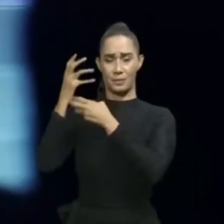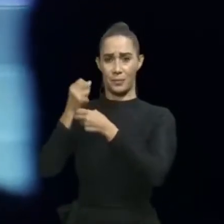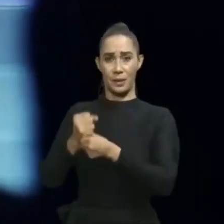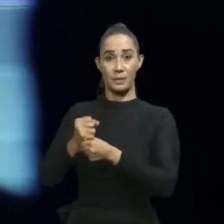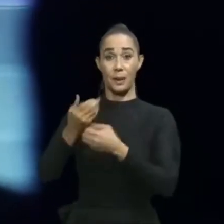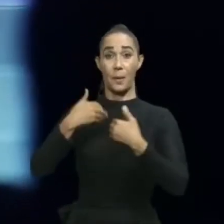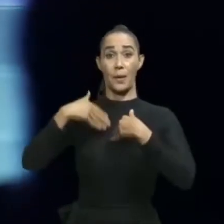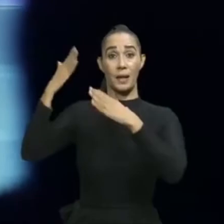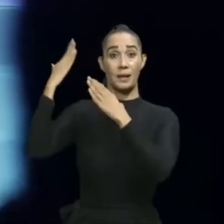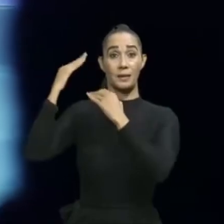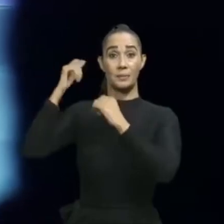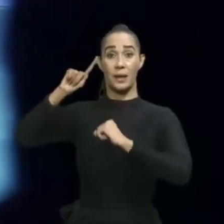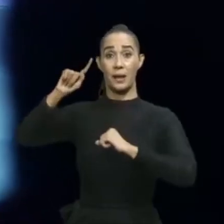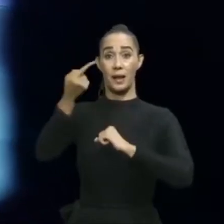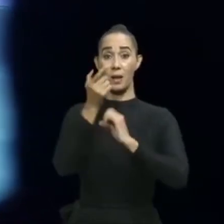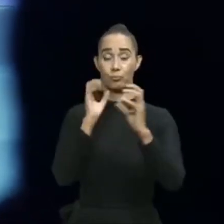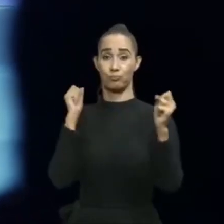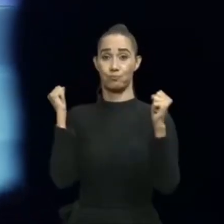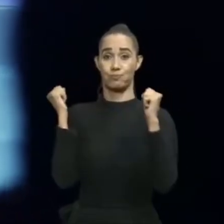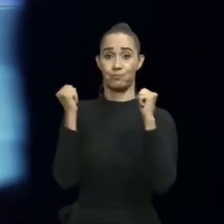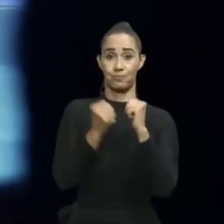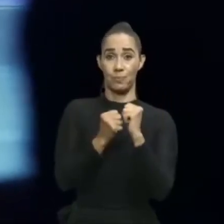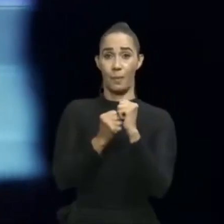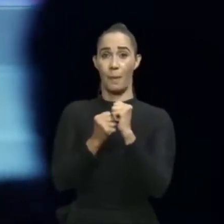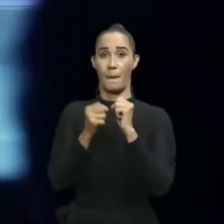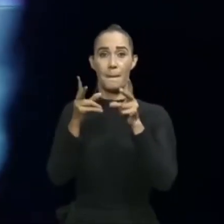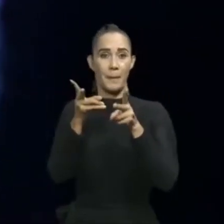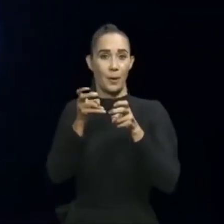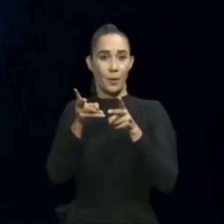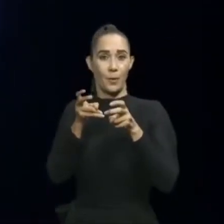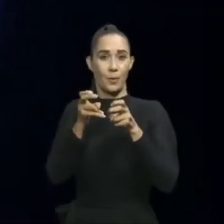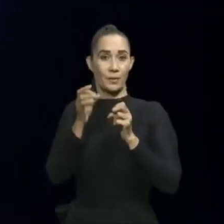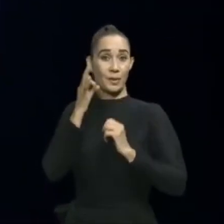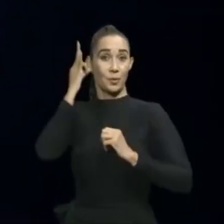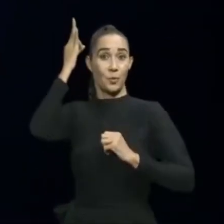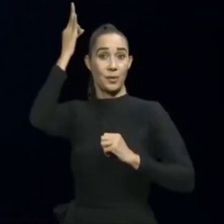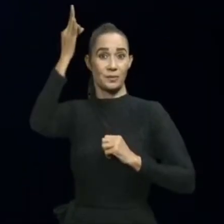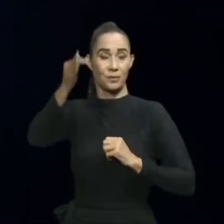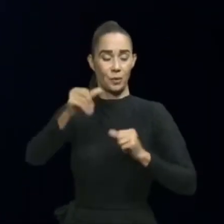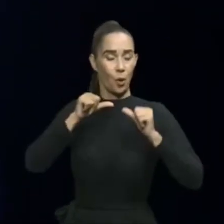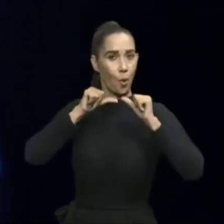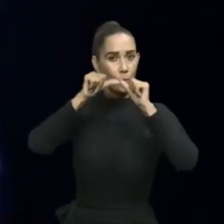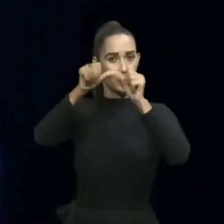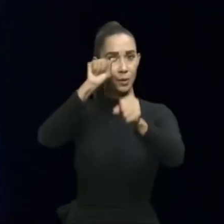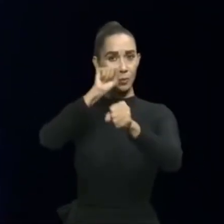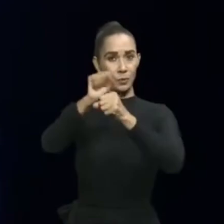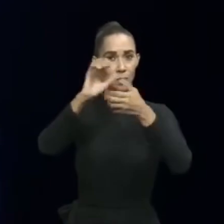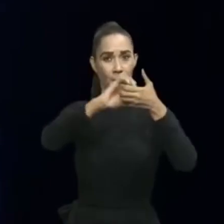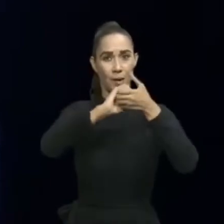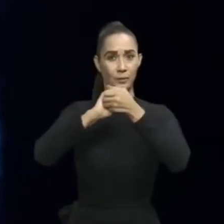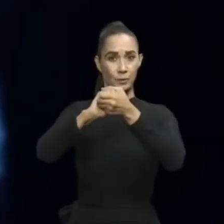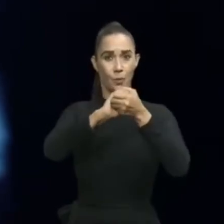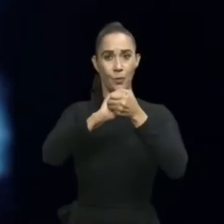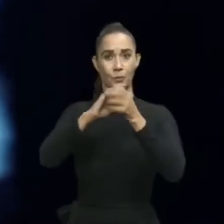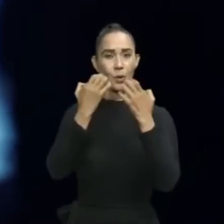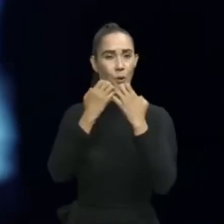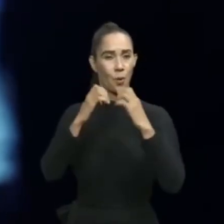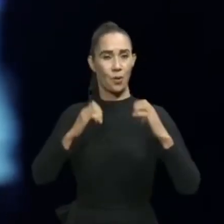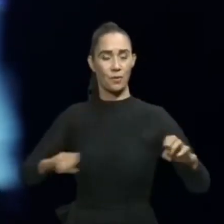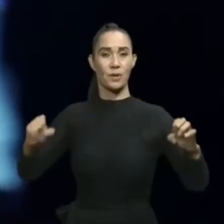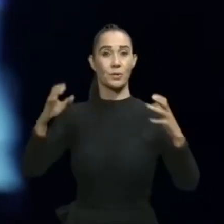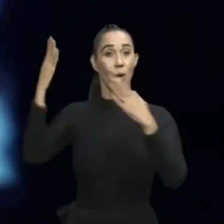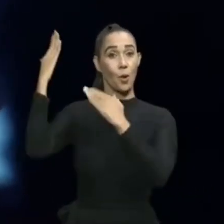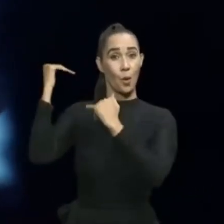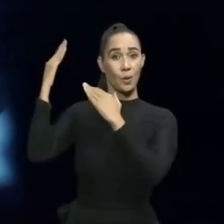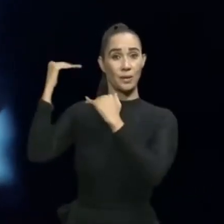la esperanza es la única arma que tenemos para conquistar nuestro futuro sigamos trabajando juntos con esfuerzo con